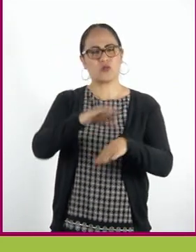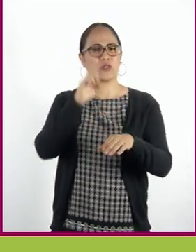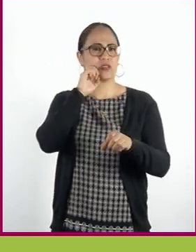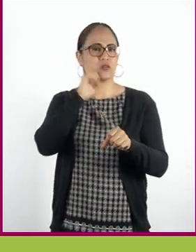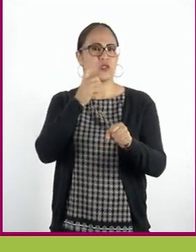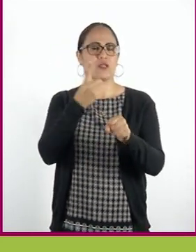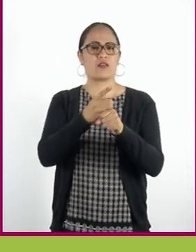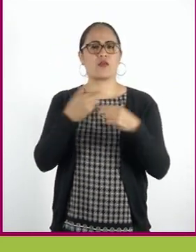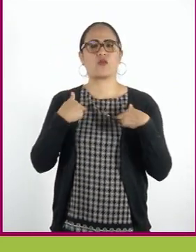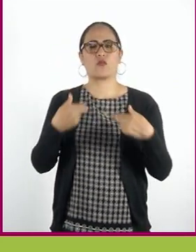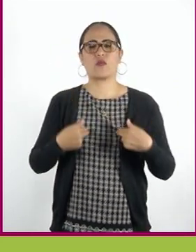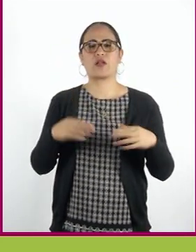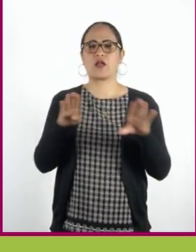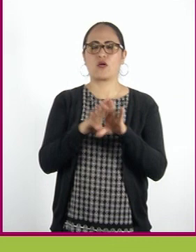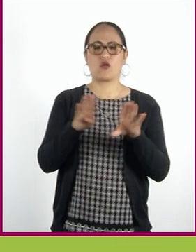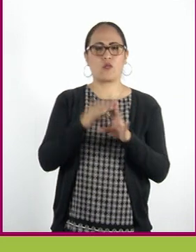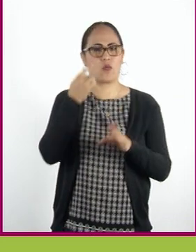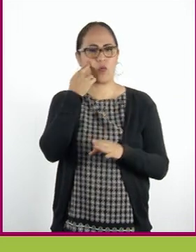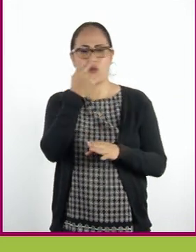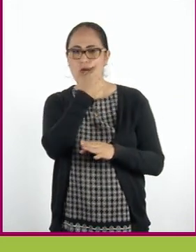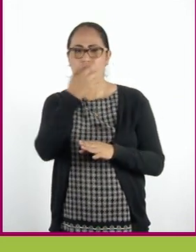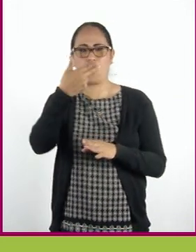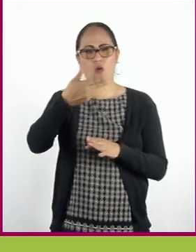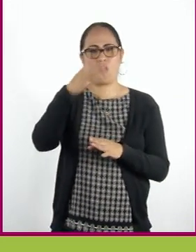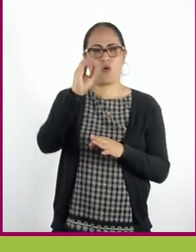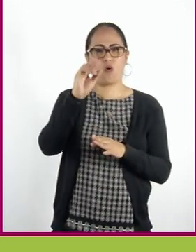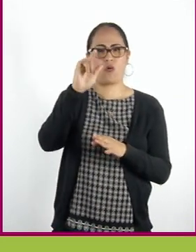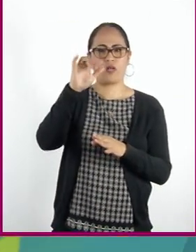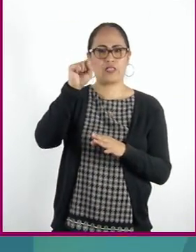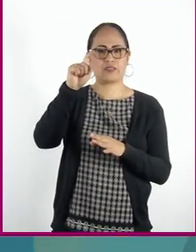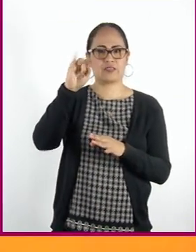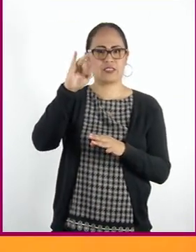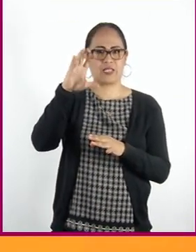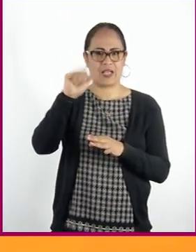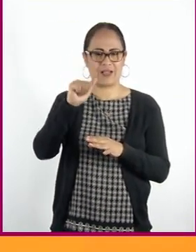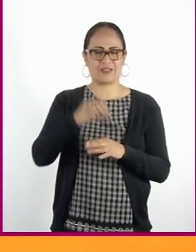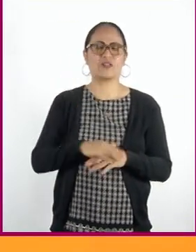una perspectiva holística, lo que representa el propósito de hoy.